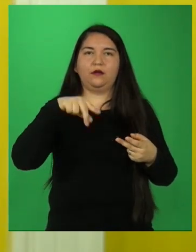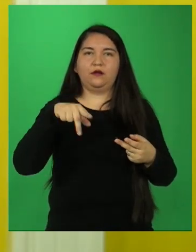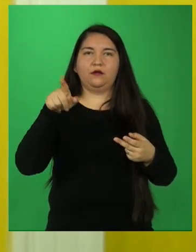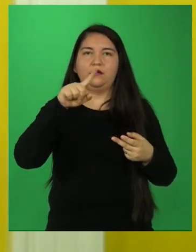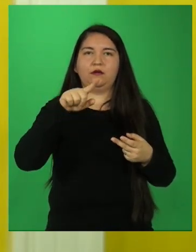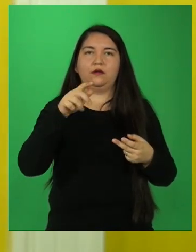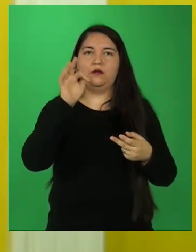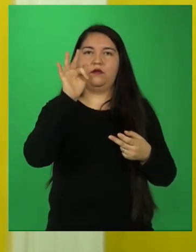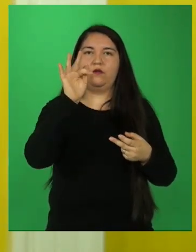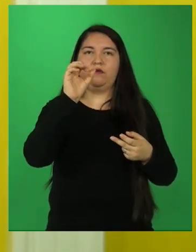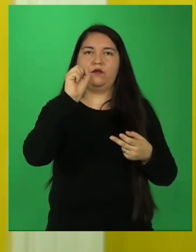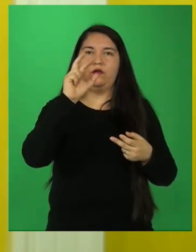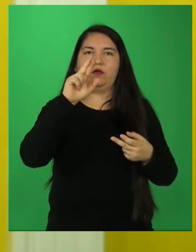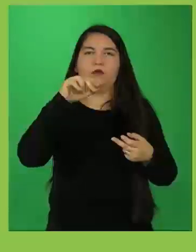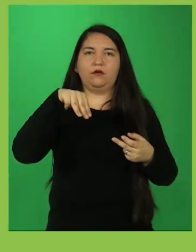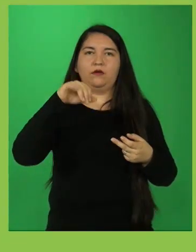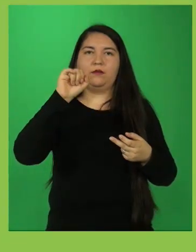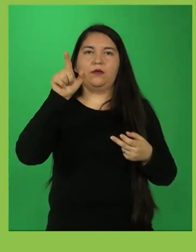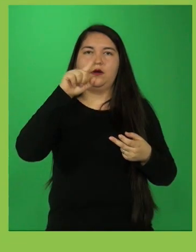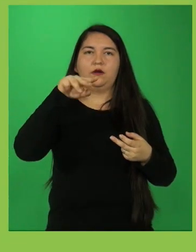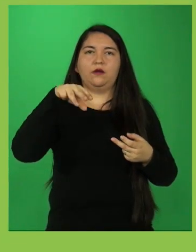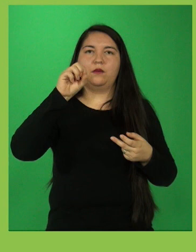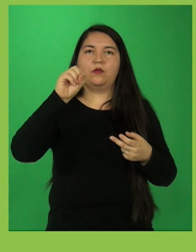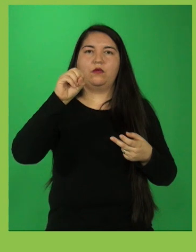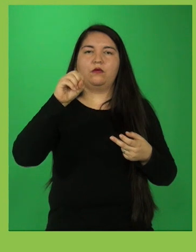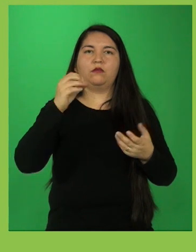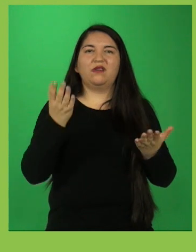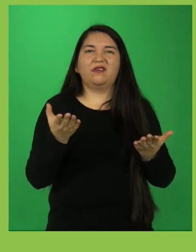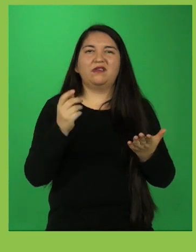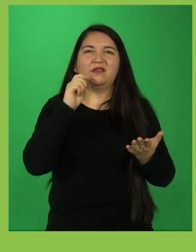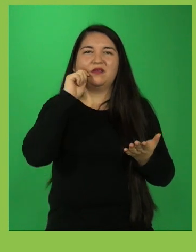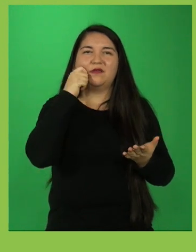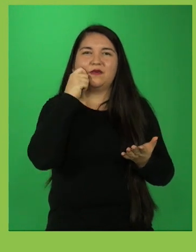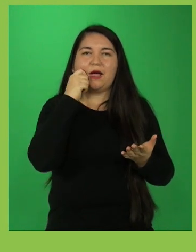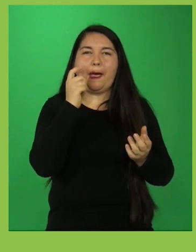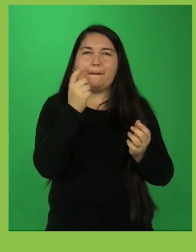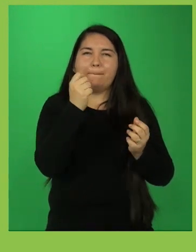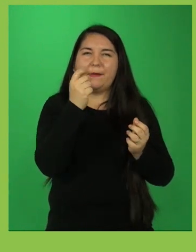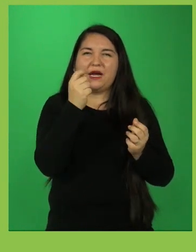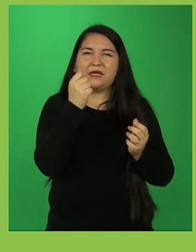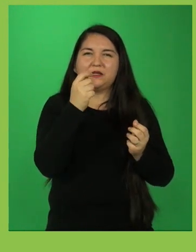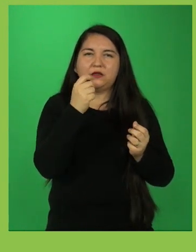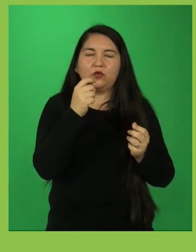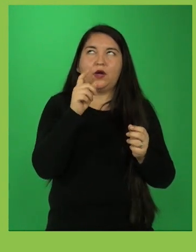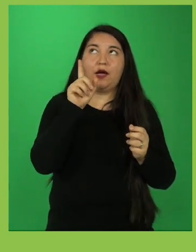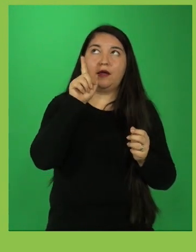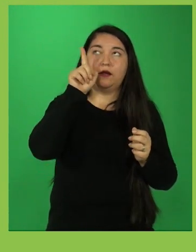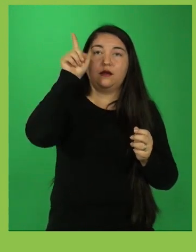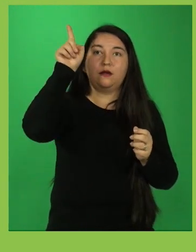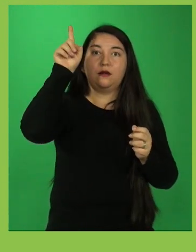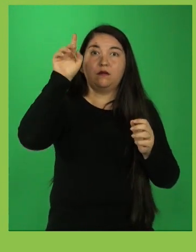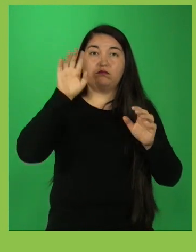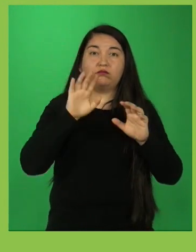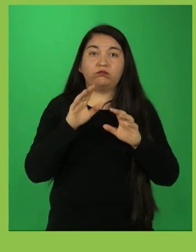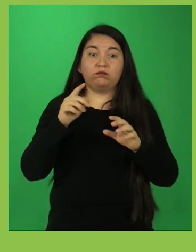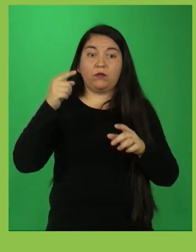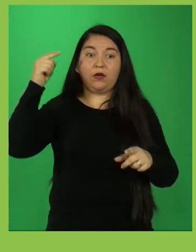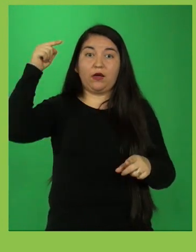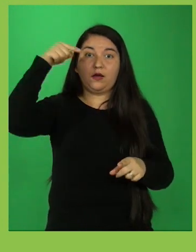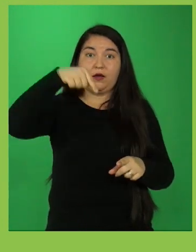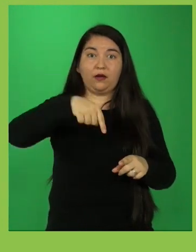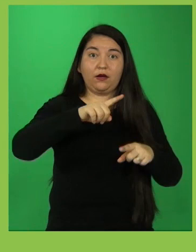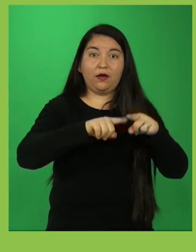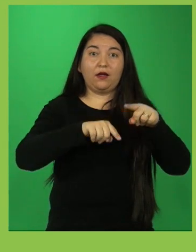transformismo todavía sigue pegado al creacionismo, donde un ser superior los envió a la tierra